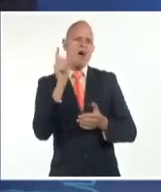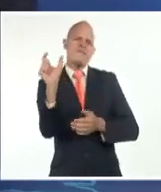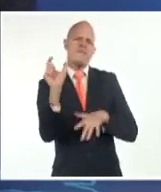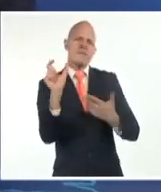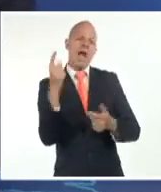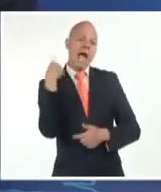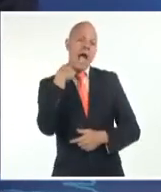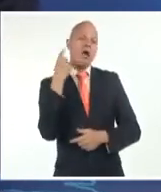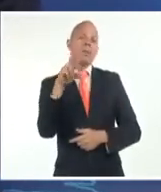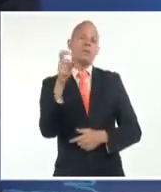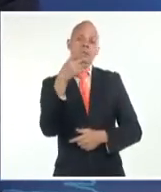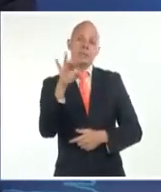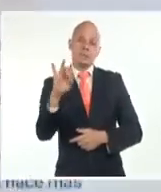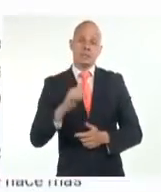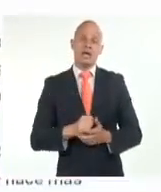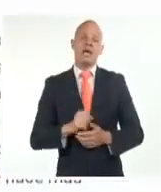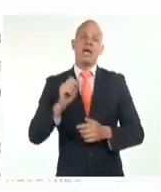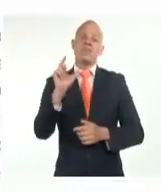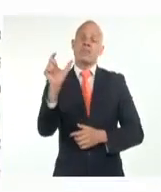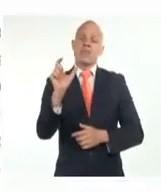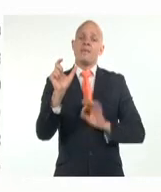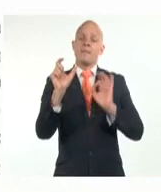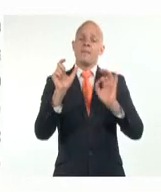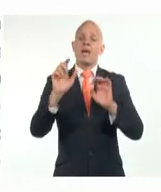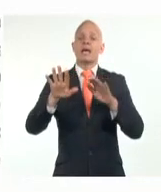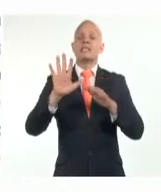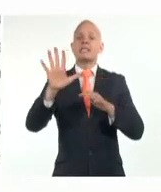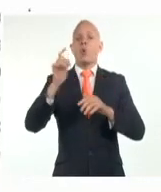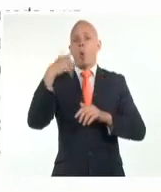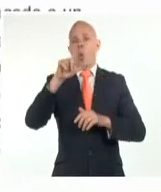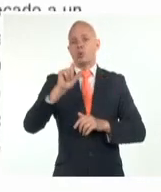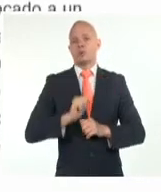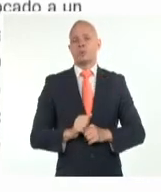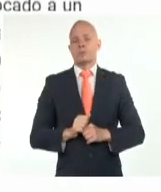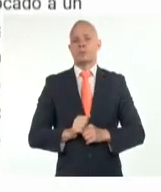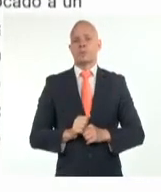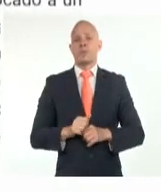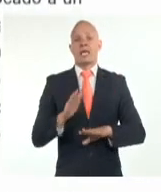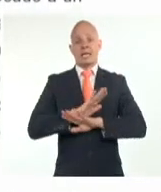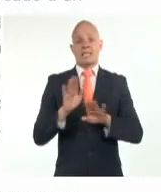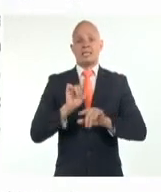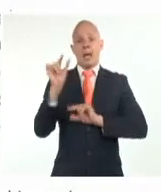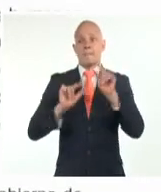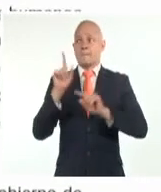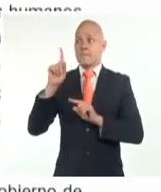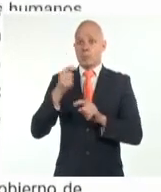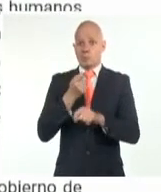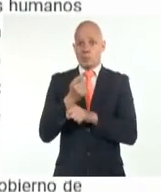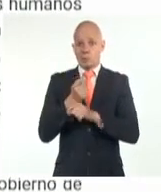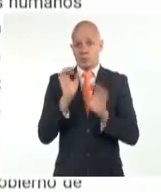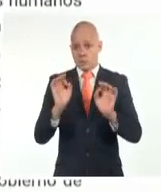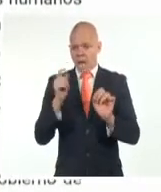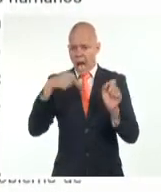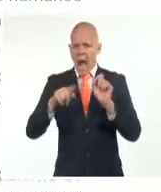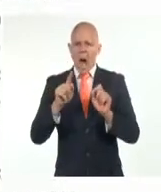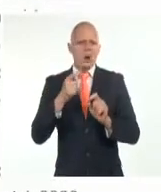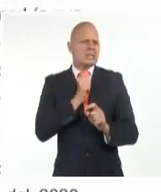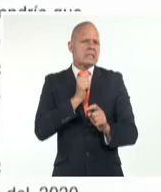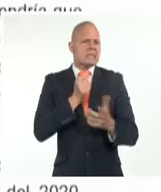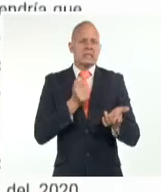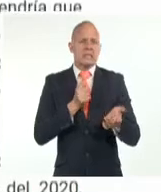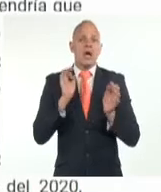del 2017. Con semejantes acciones, los promotores de esta farsa y los que la apoyan, lo único que conseguirán es desacreditar